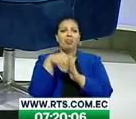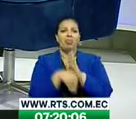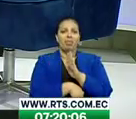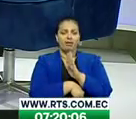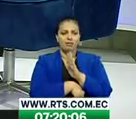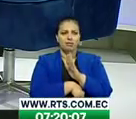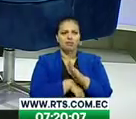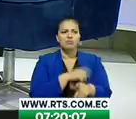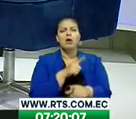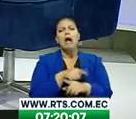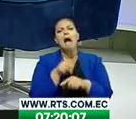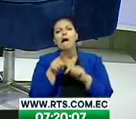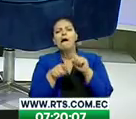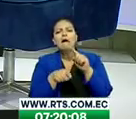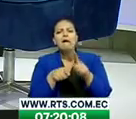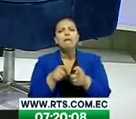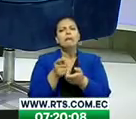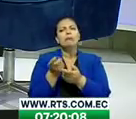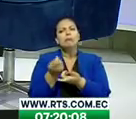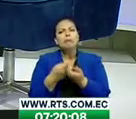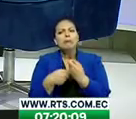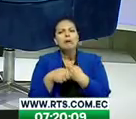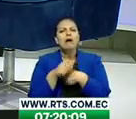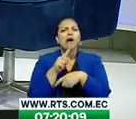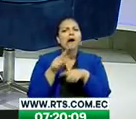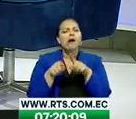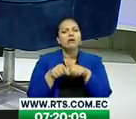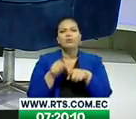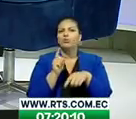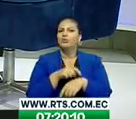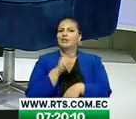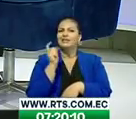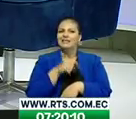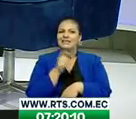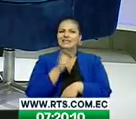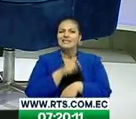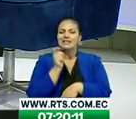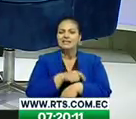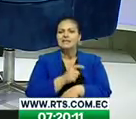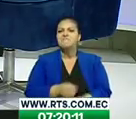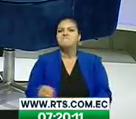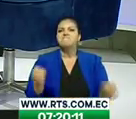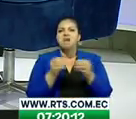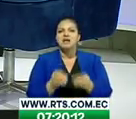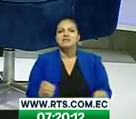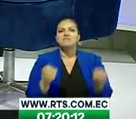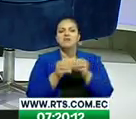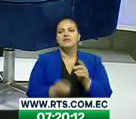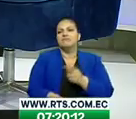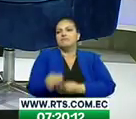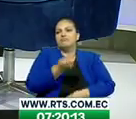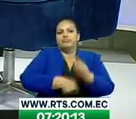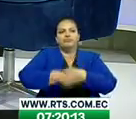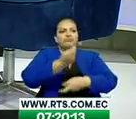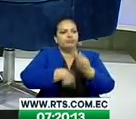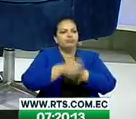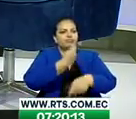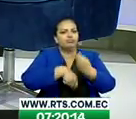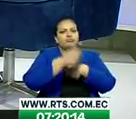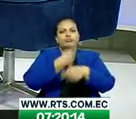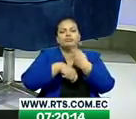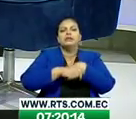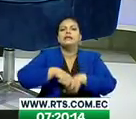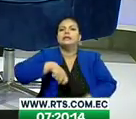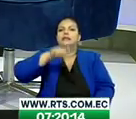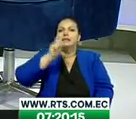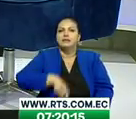otra inversión de esas que consigue el gobierno contadas con la mano. Necesitamos una gran oleada, un tsunami de inversión. Y para eso hay que crear esas